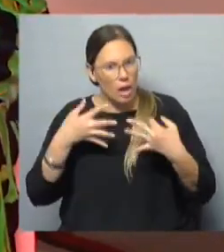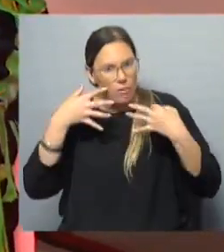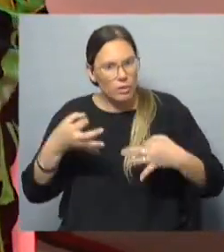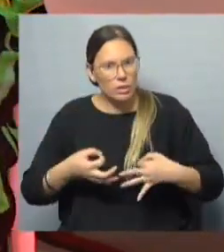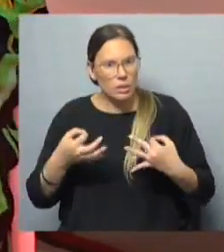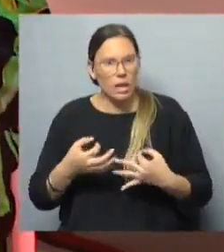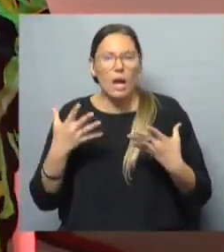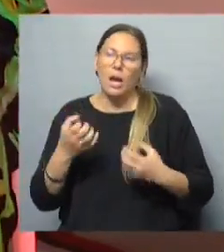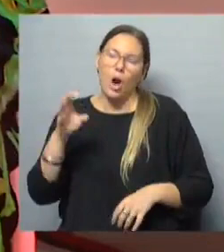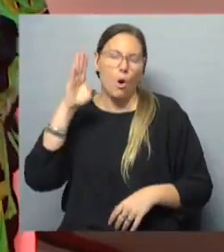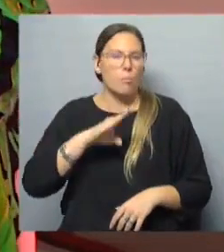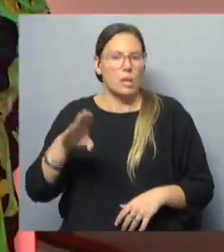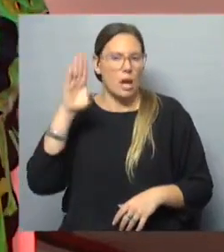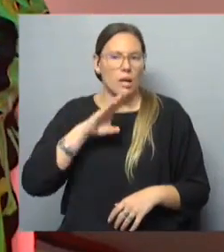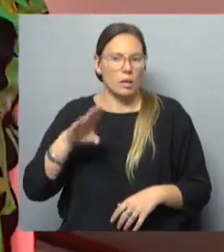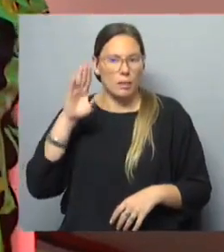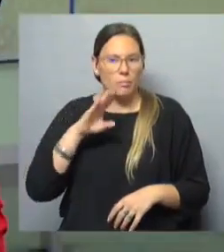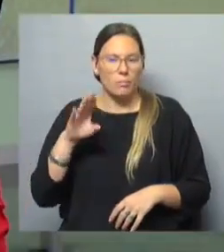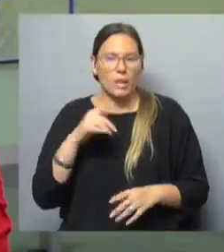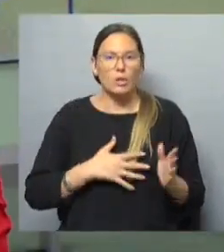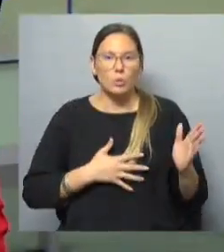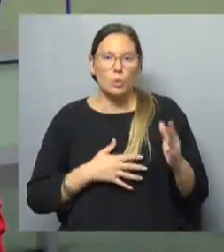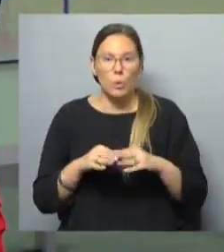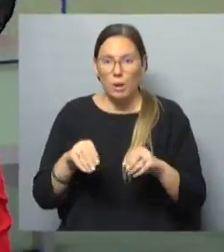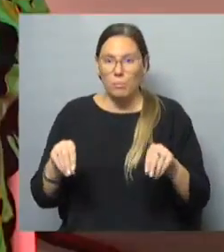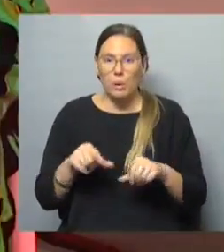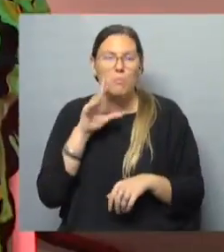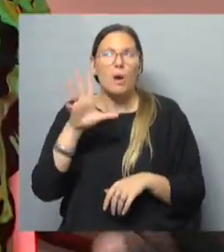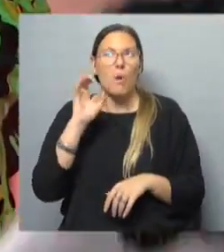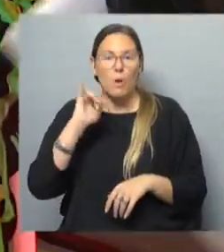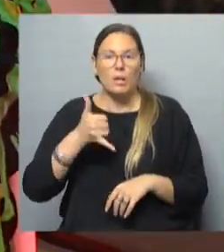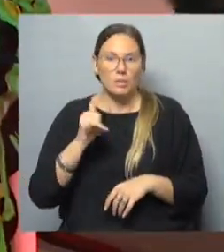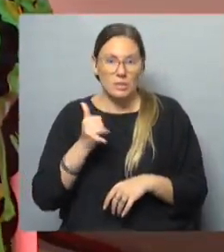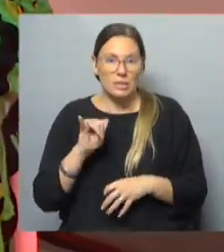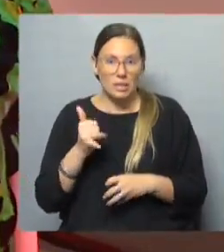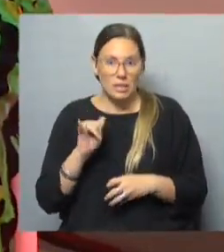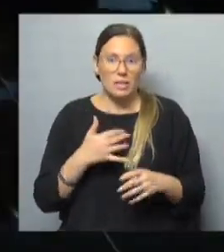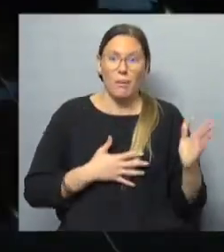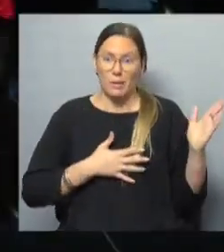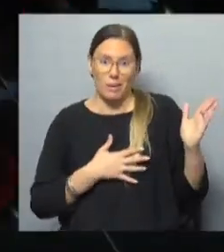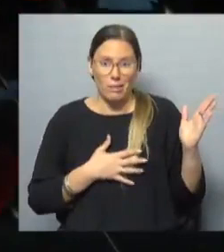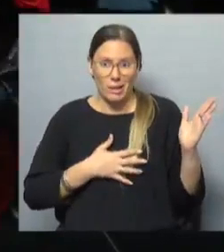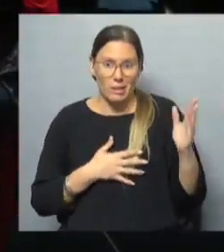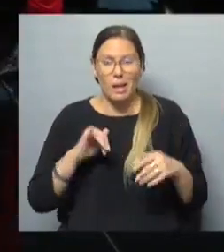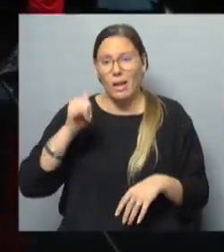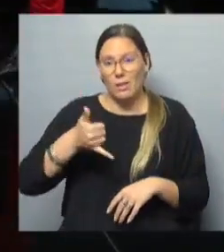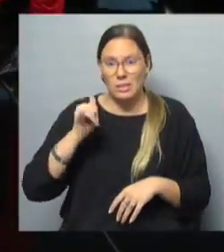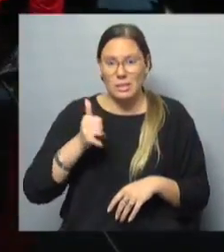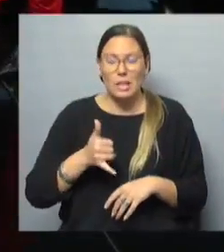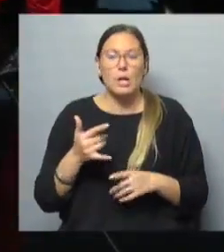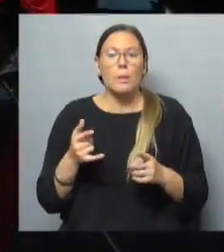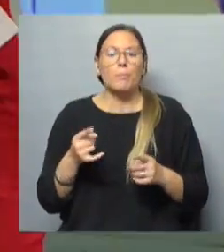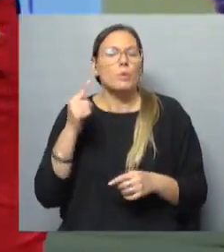Queríamos homenajearlas. Sí. Realmente. Cuerpo en la arena. ¿Te acuerdas? Sí, había olvidado ese tema, por favor. Chiquina, bueno,